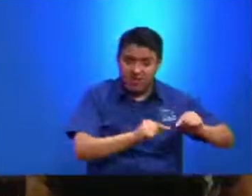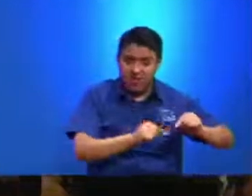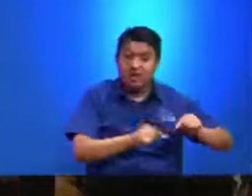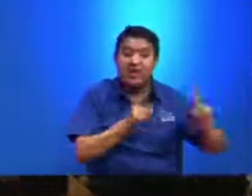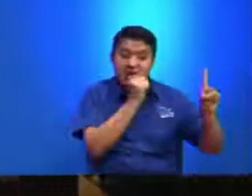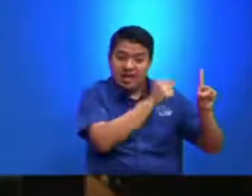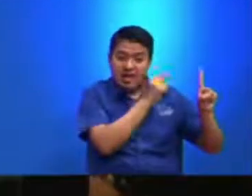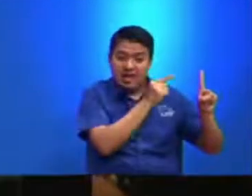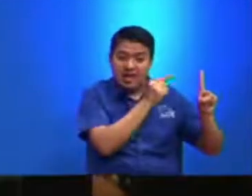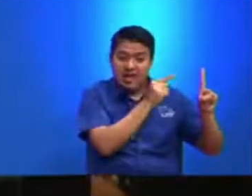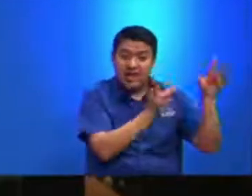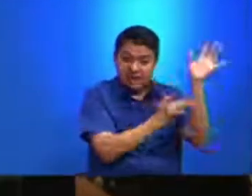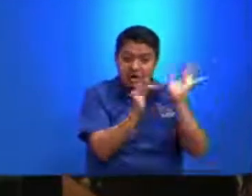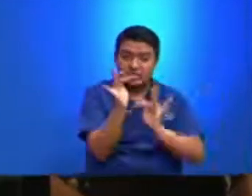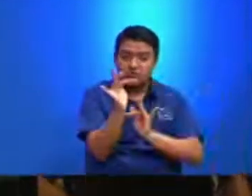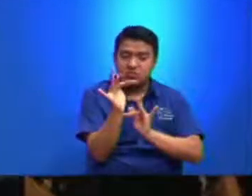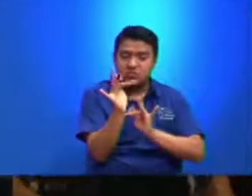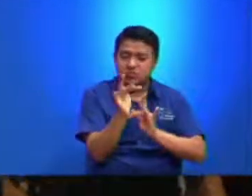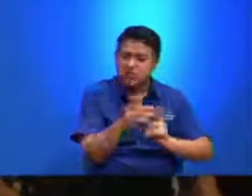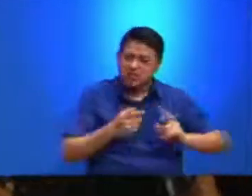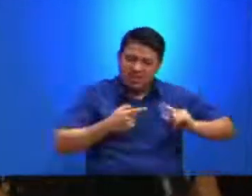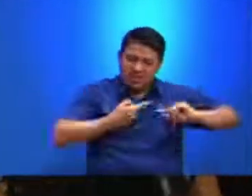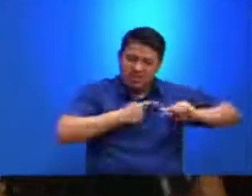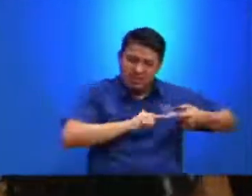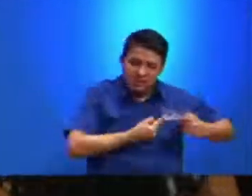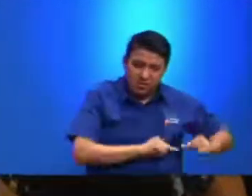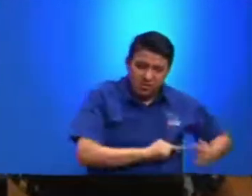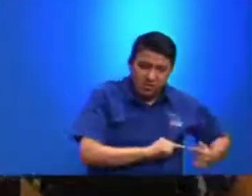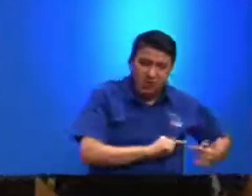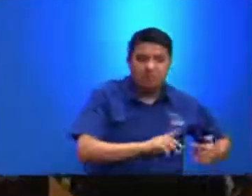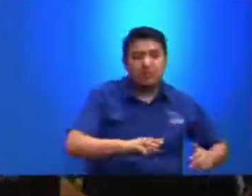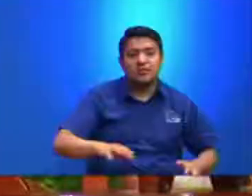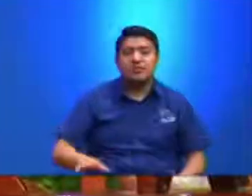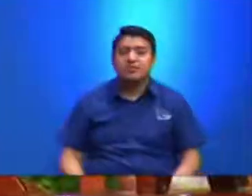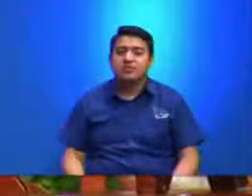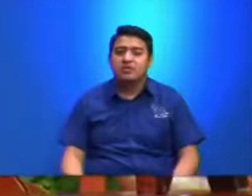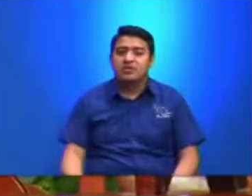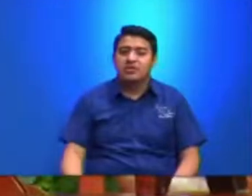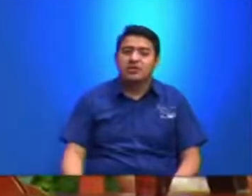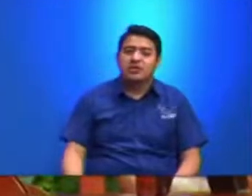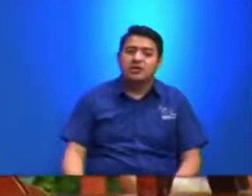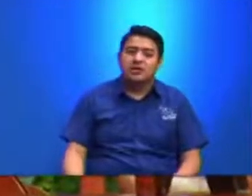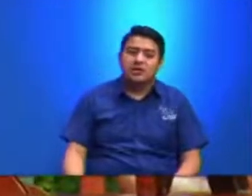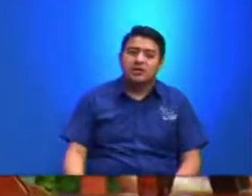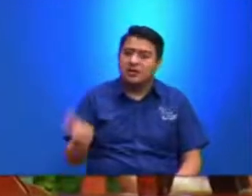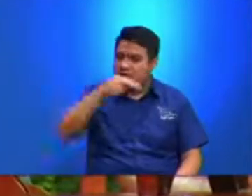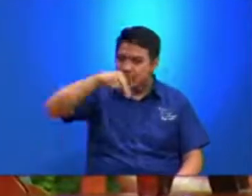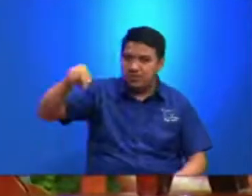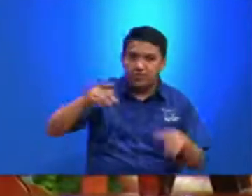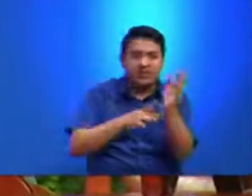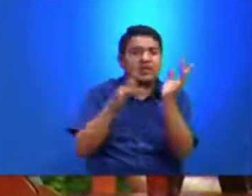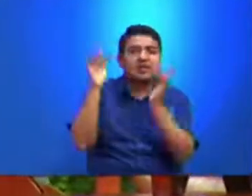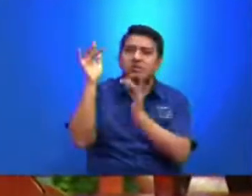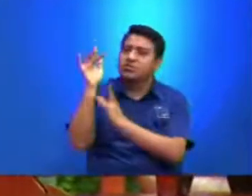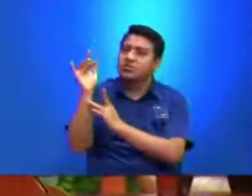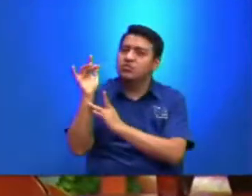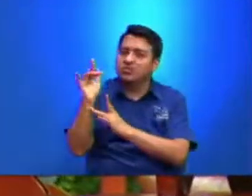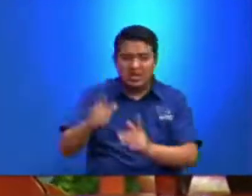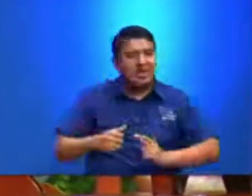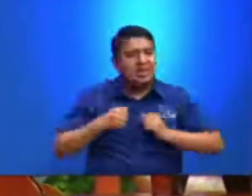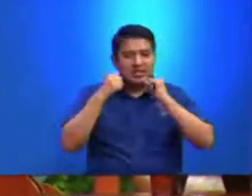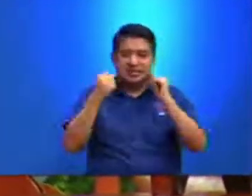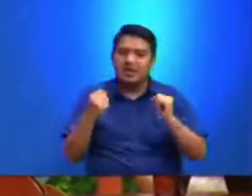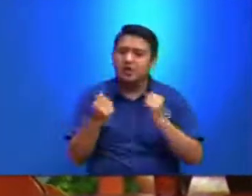llevó calladamente como cordero mudo para que ustedes fueran sanos, sean